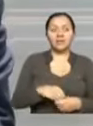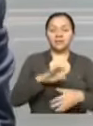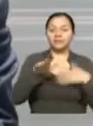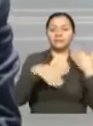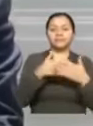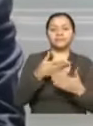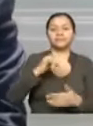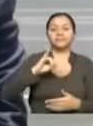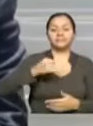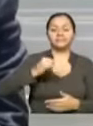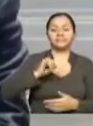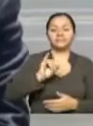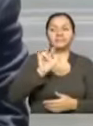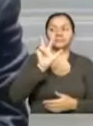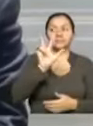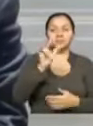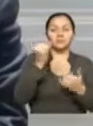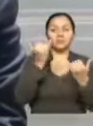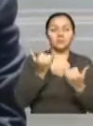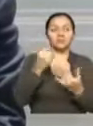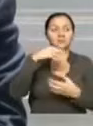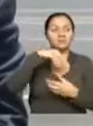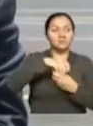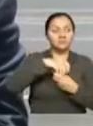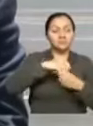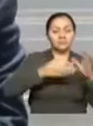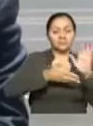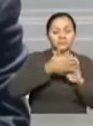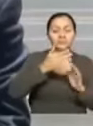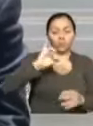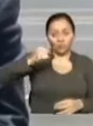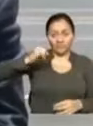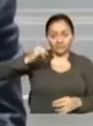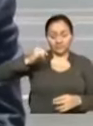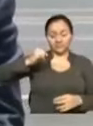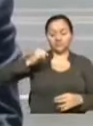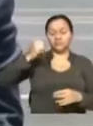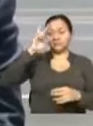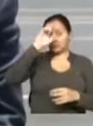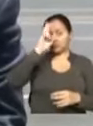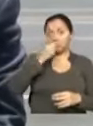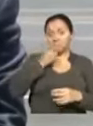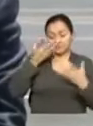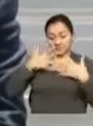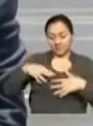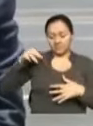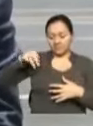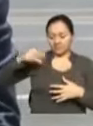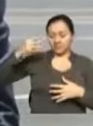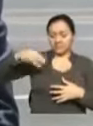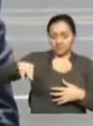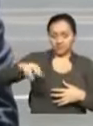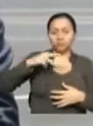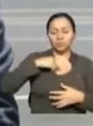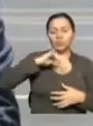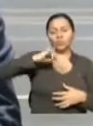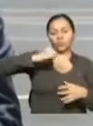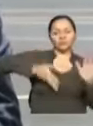jueves a Italia, donde tenemos una conferencia en la Universidad de